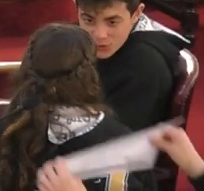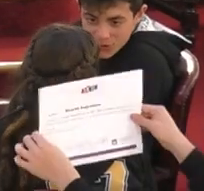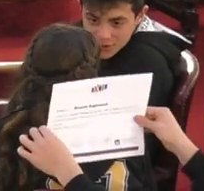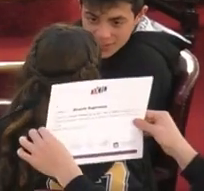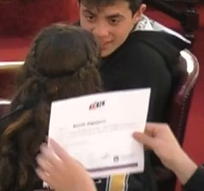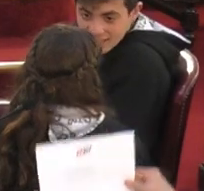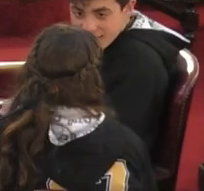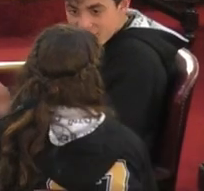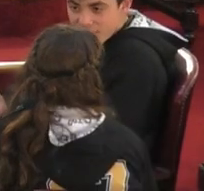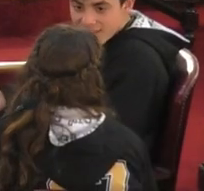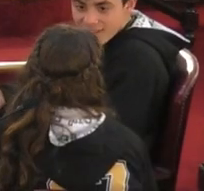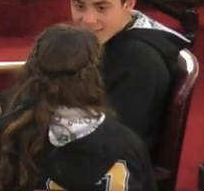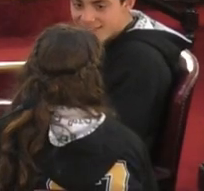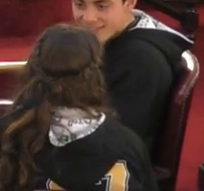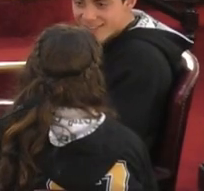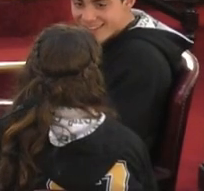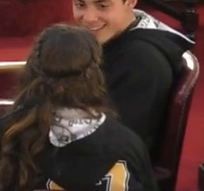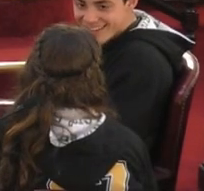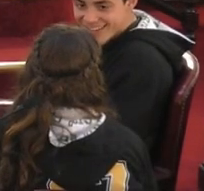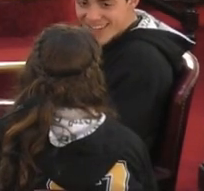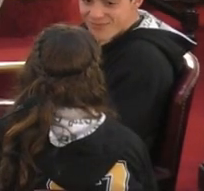Diputado Guillermo Moringa.